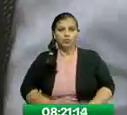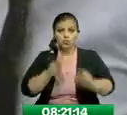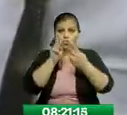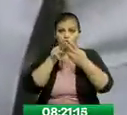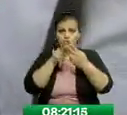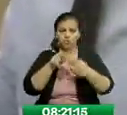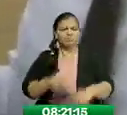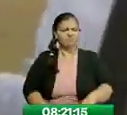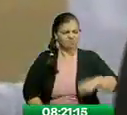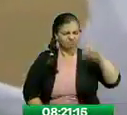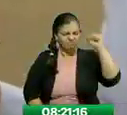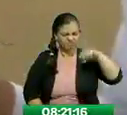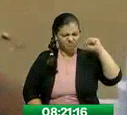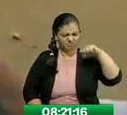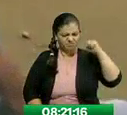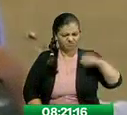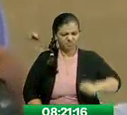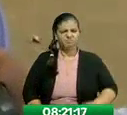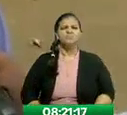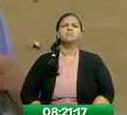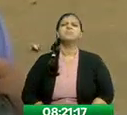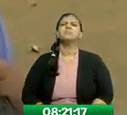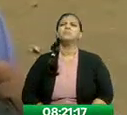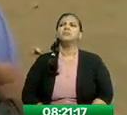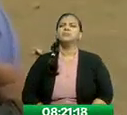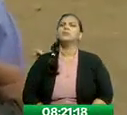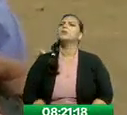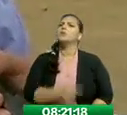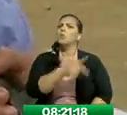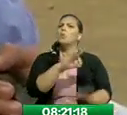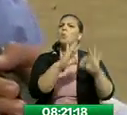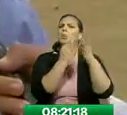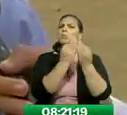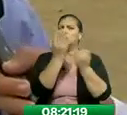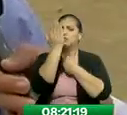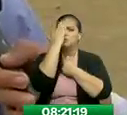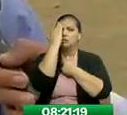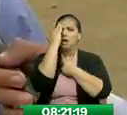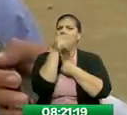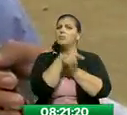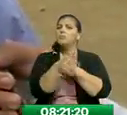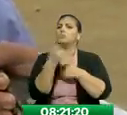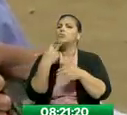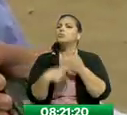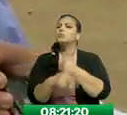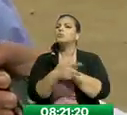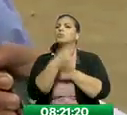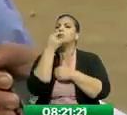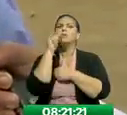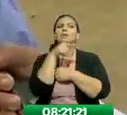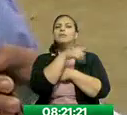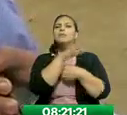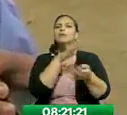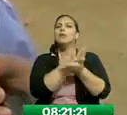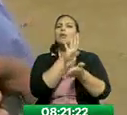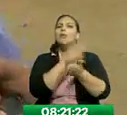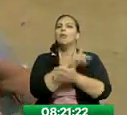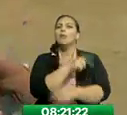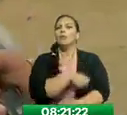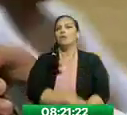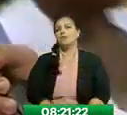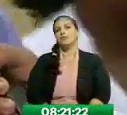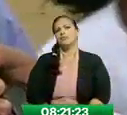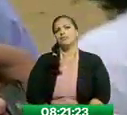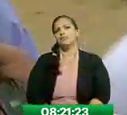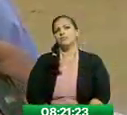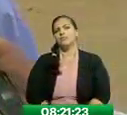mismo. Hay familiares que tienen esta clase de gente y tienen niños aquí también. Y viene como esto, viene, las profesoras